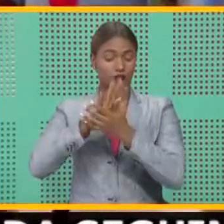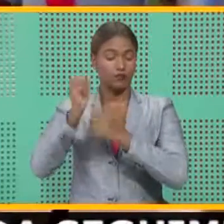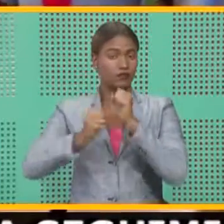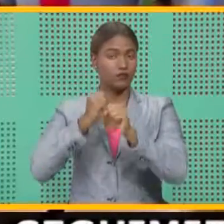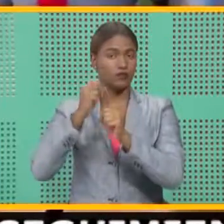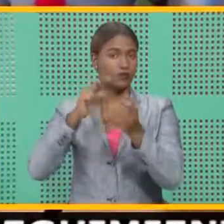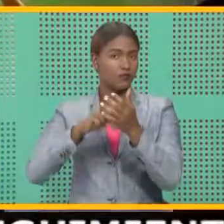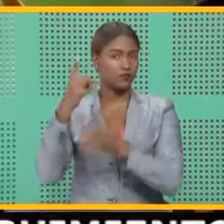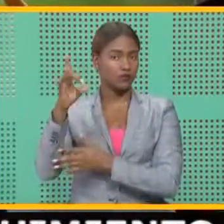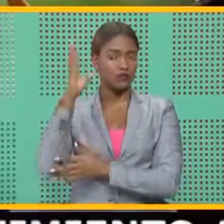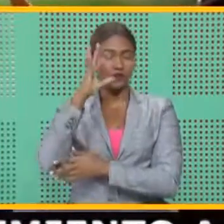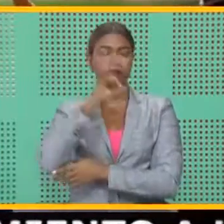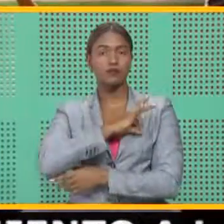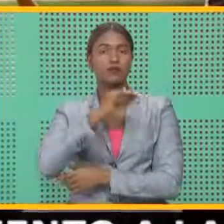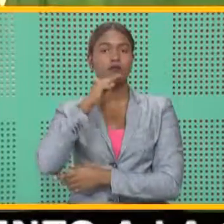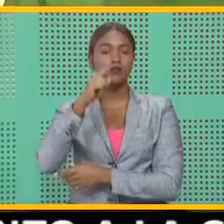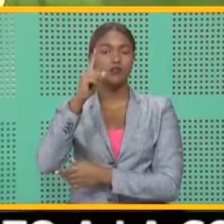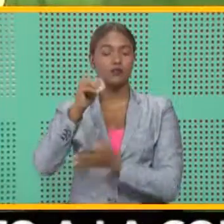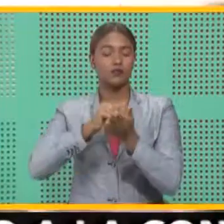año 2018 benefició a